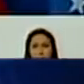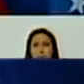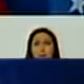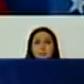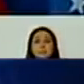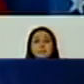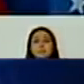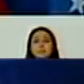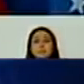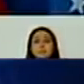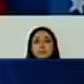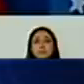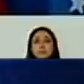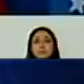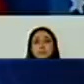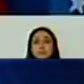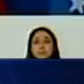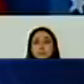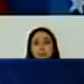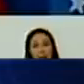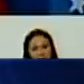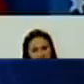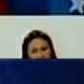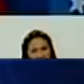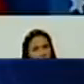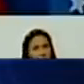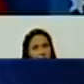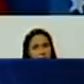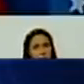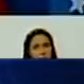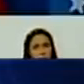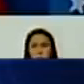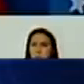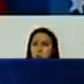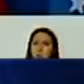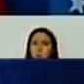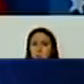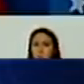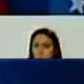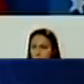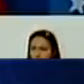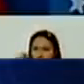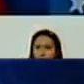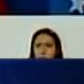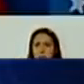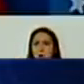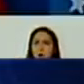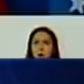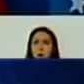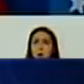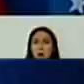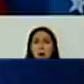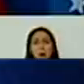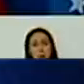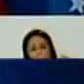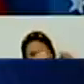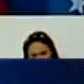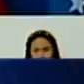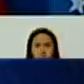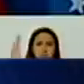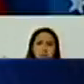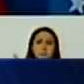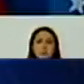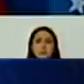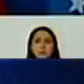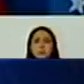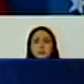caso, injustamente liberados por el delito de femicidio, deben seguir privados de libertad,